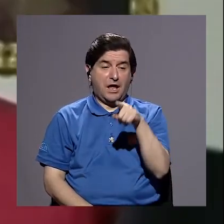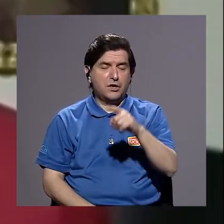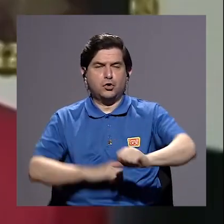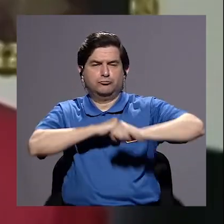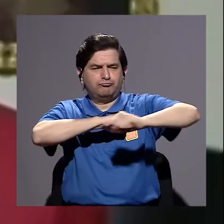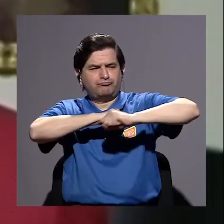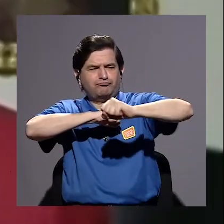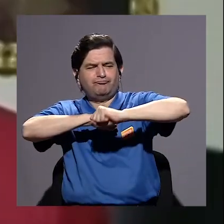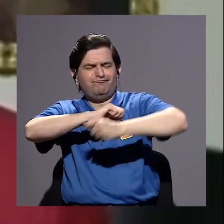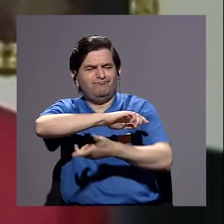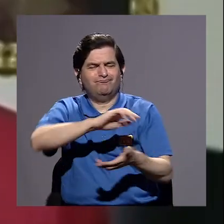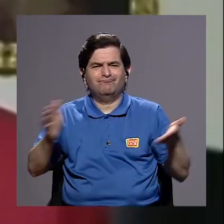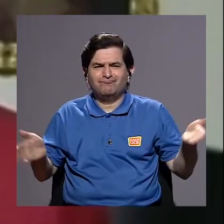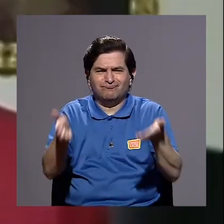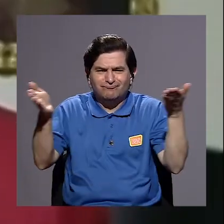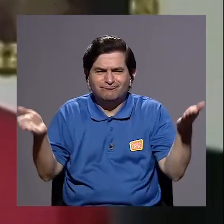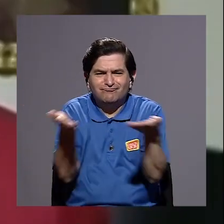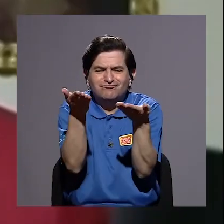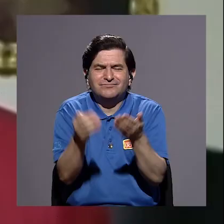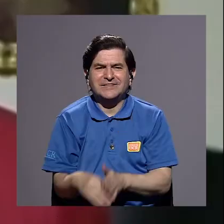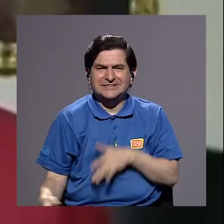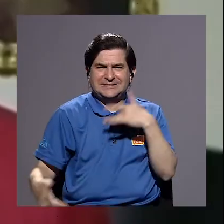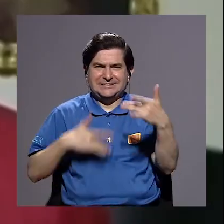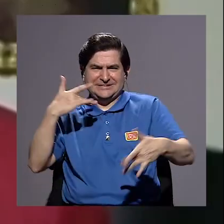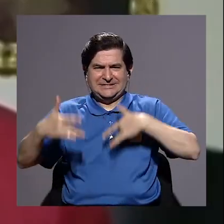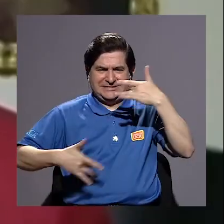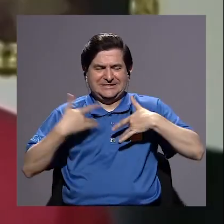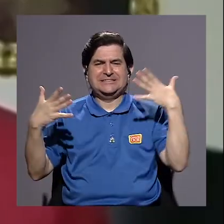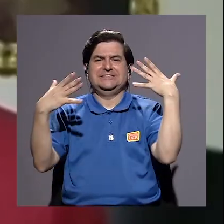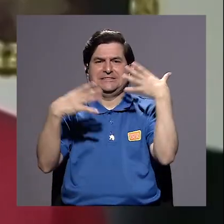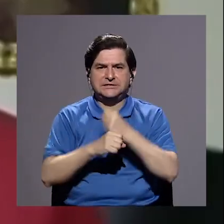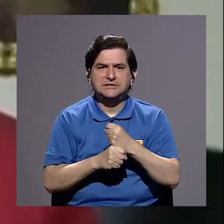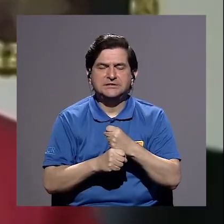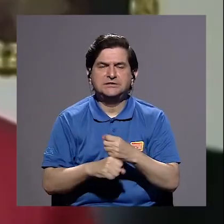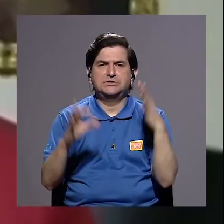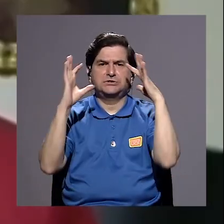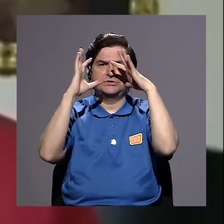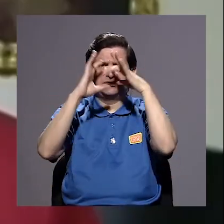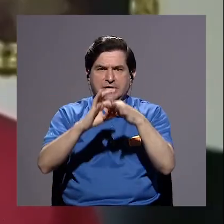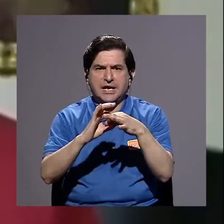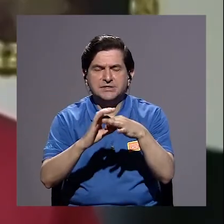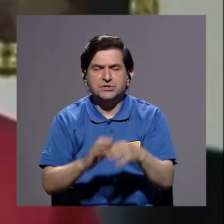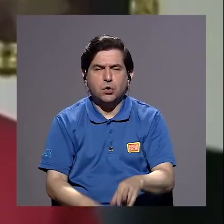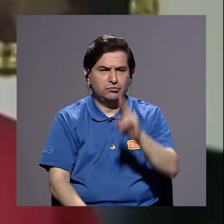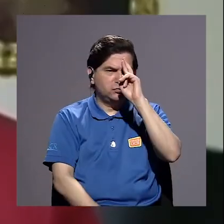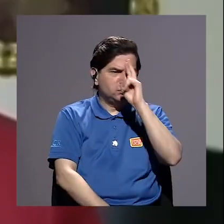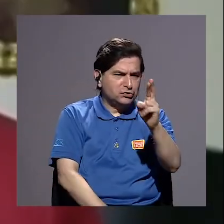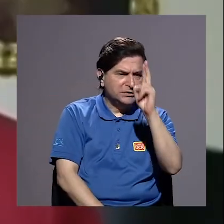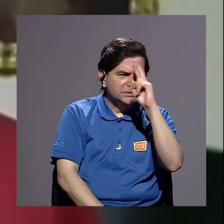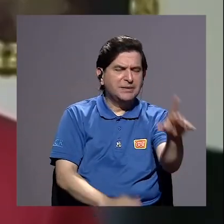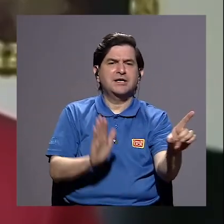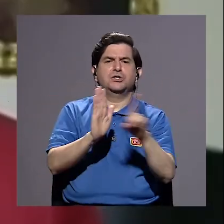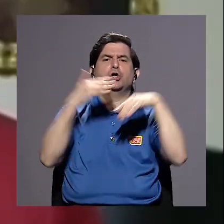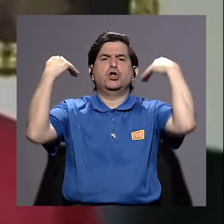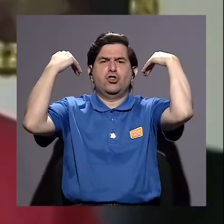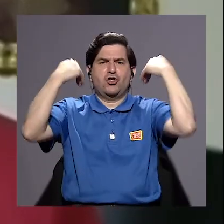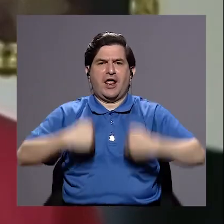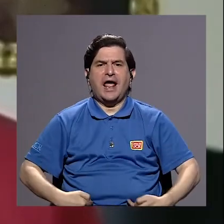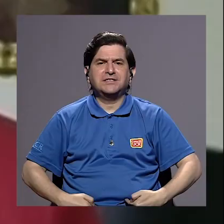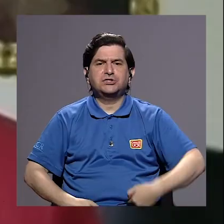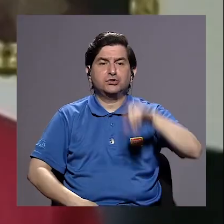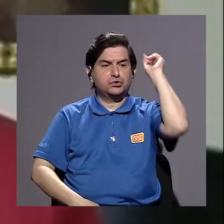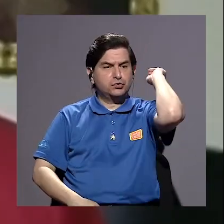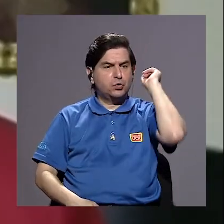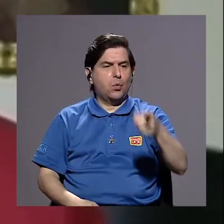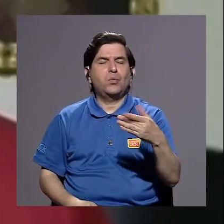hacer campañas de motivación y de sensibilización sobre el respeto a los derechos humanos y